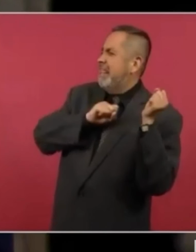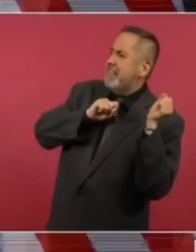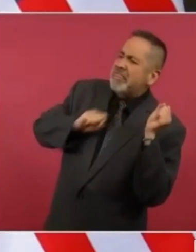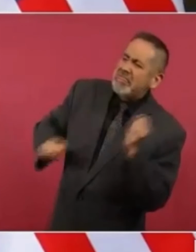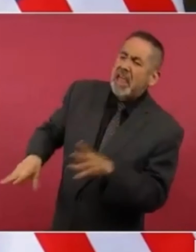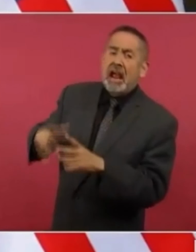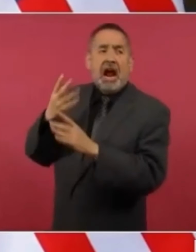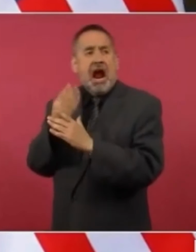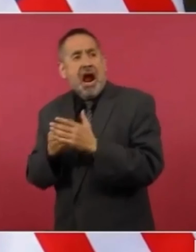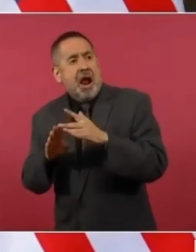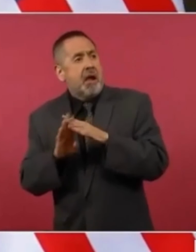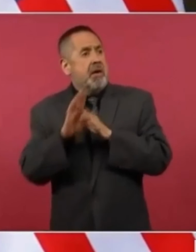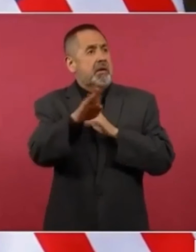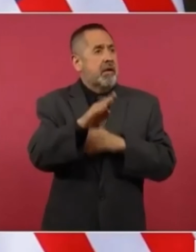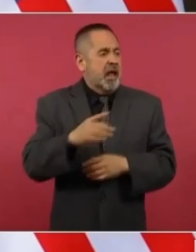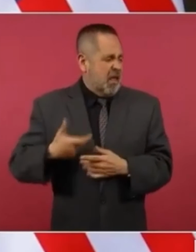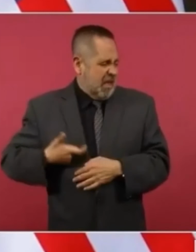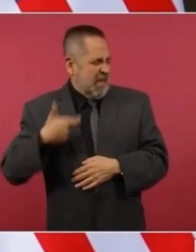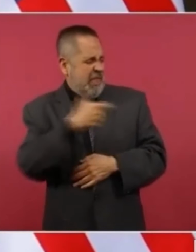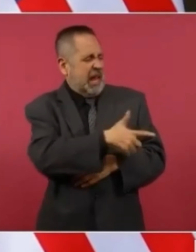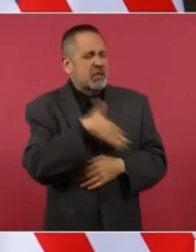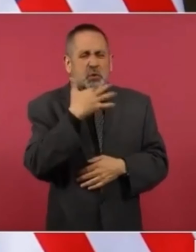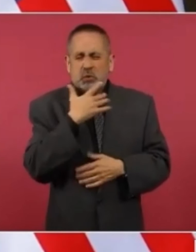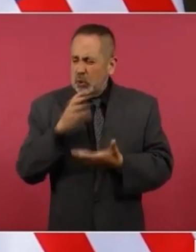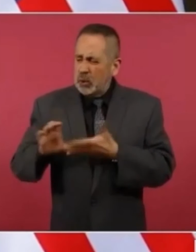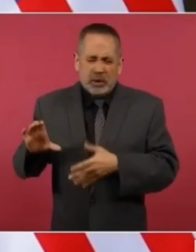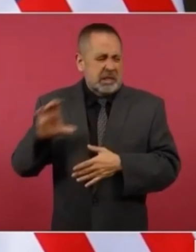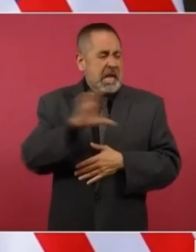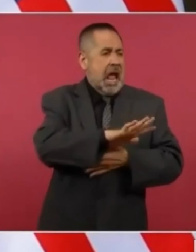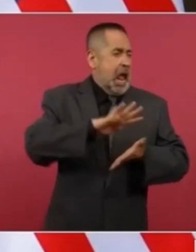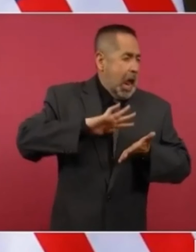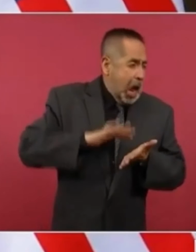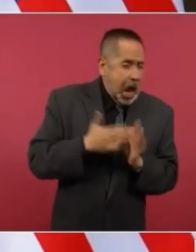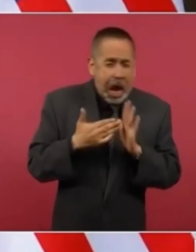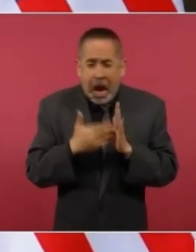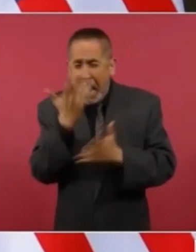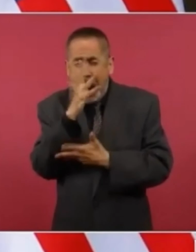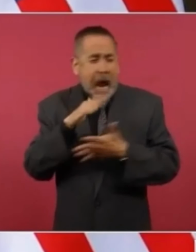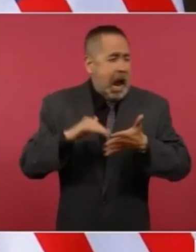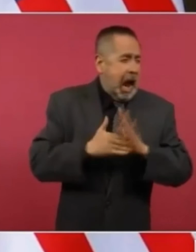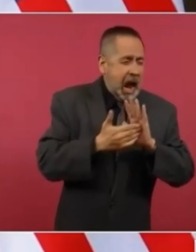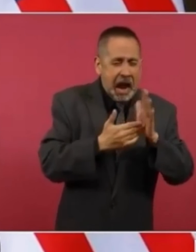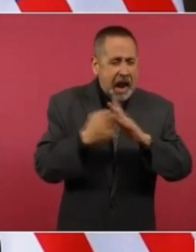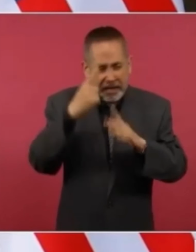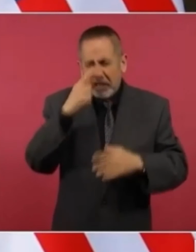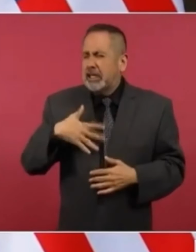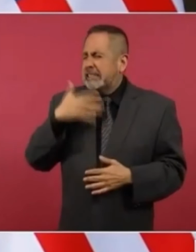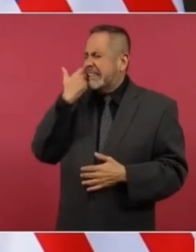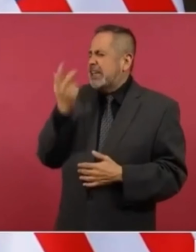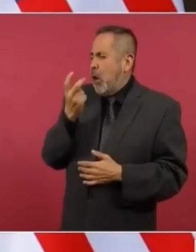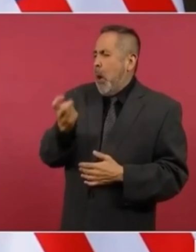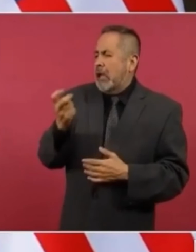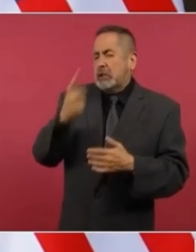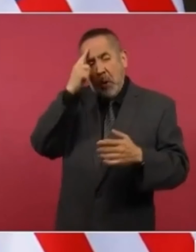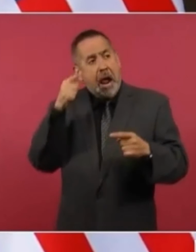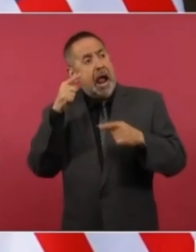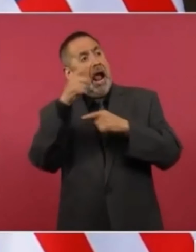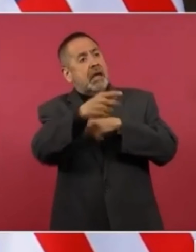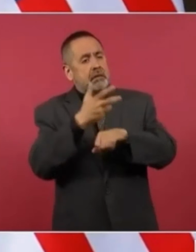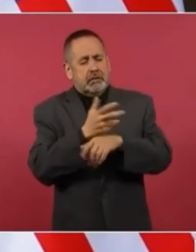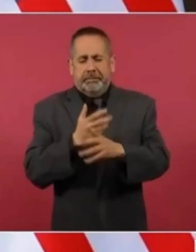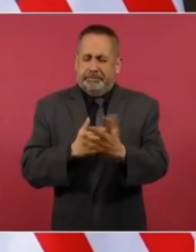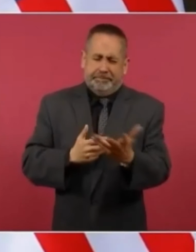Vamos a dárselo a un coyote, vamos a atravesar una jungla y por un largo camino hasta los Estados Unidos, que